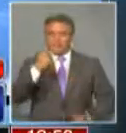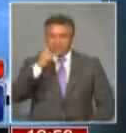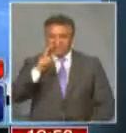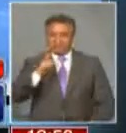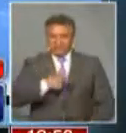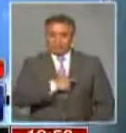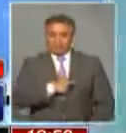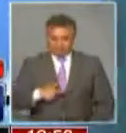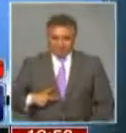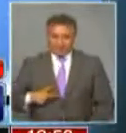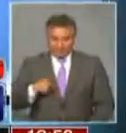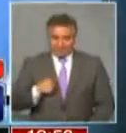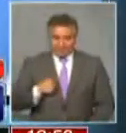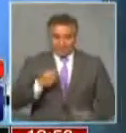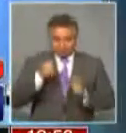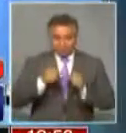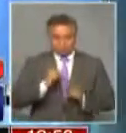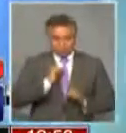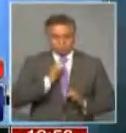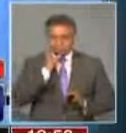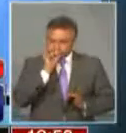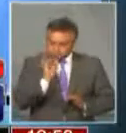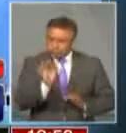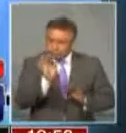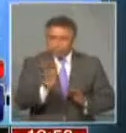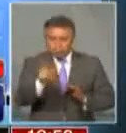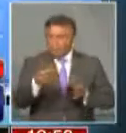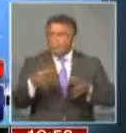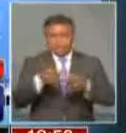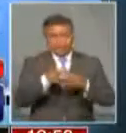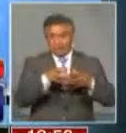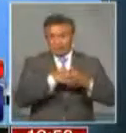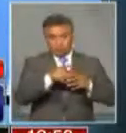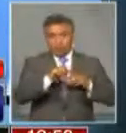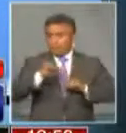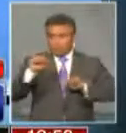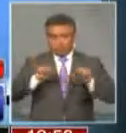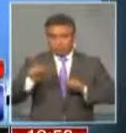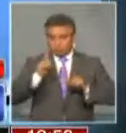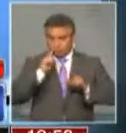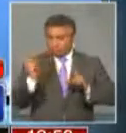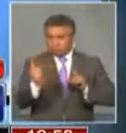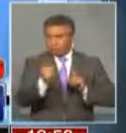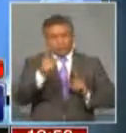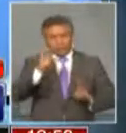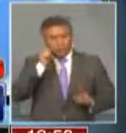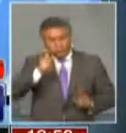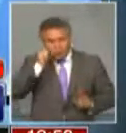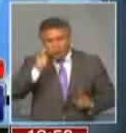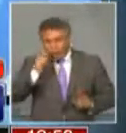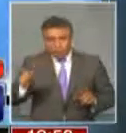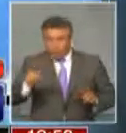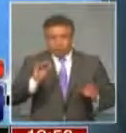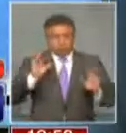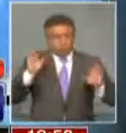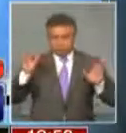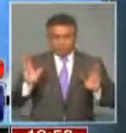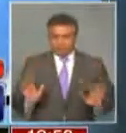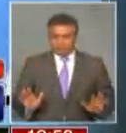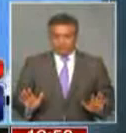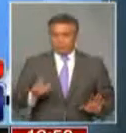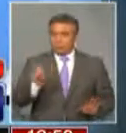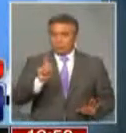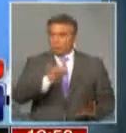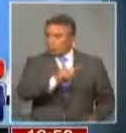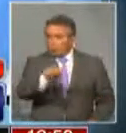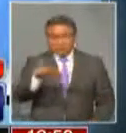vicepresidente y yo te garantizo que ningún partido político sabe qué hacen todos sus militantes en el día a día. No conozco a nadie que me